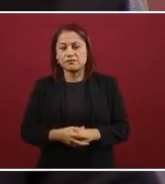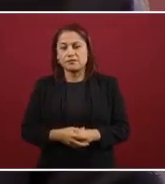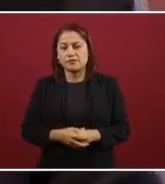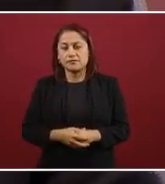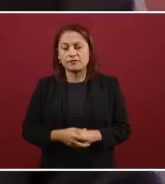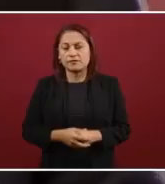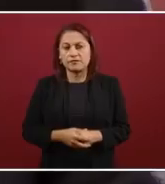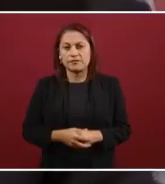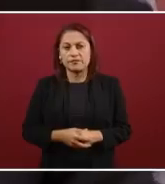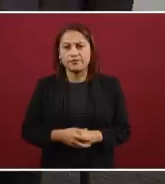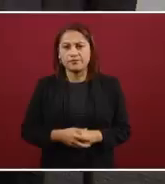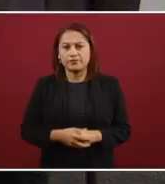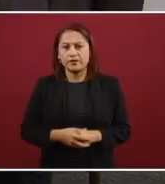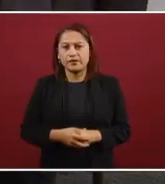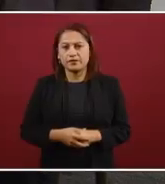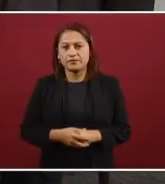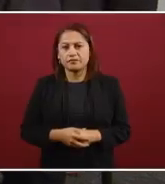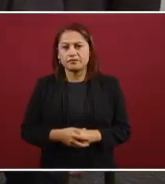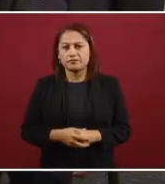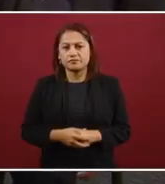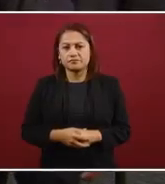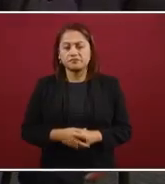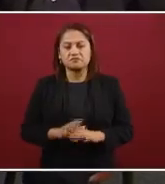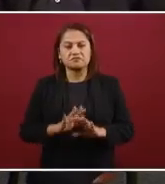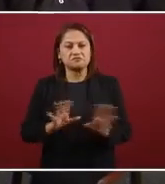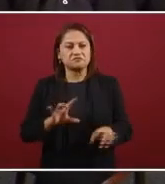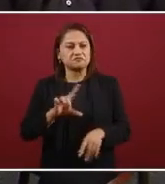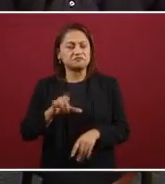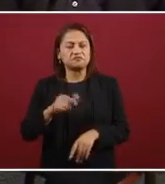Para adquirir la droga